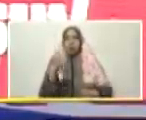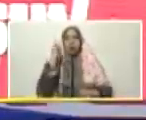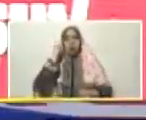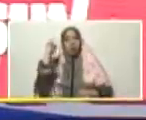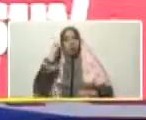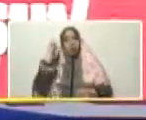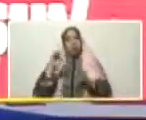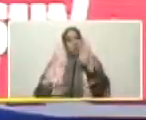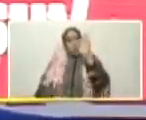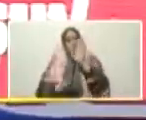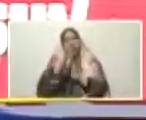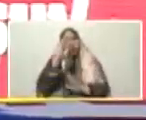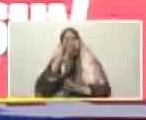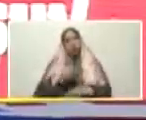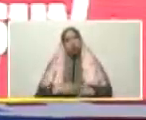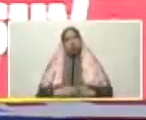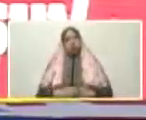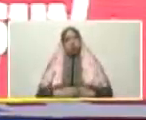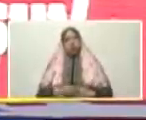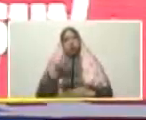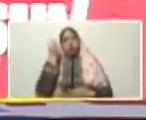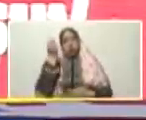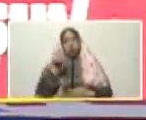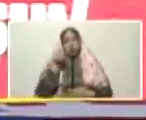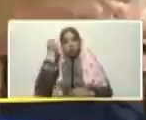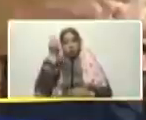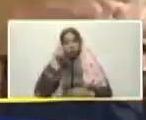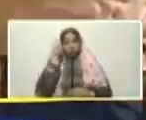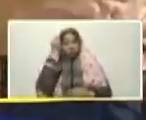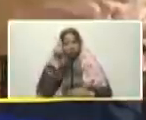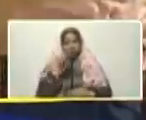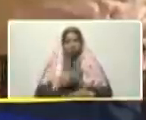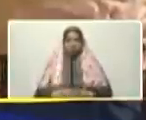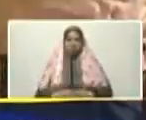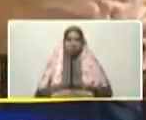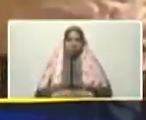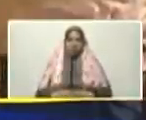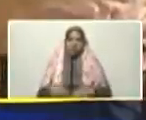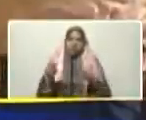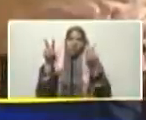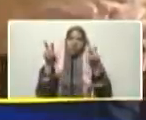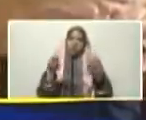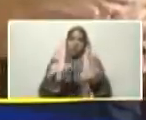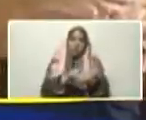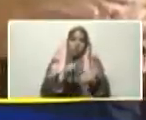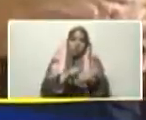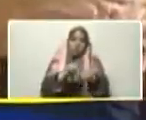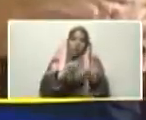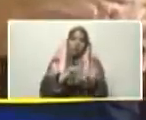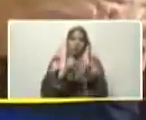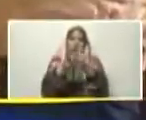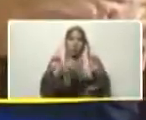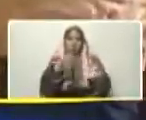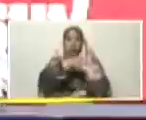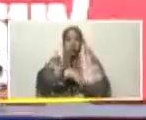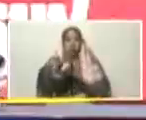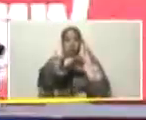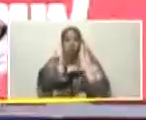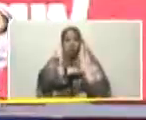y desarrollen de manera crítica inclusive la nueva época de transición al socialismo